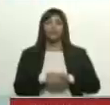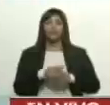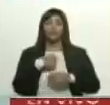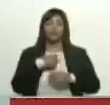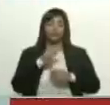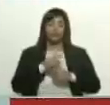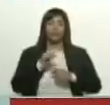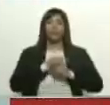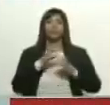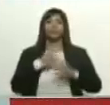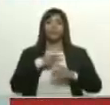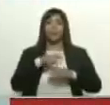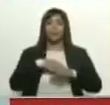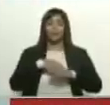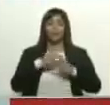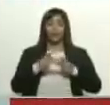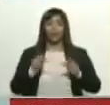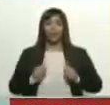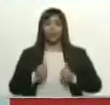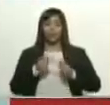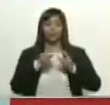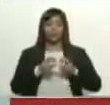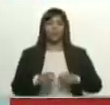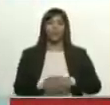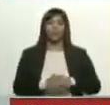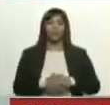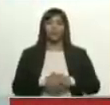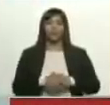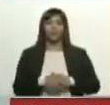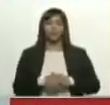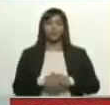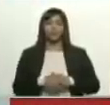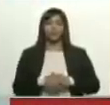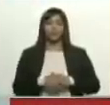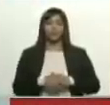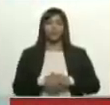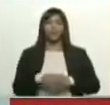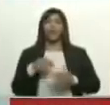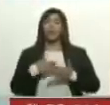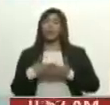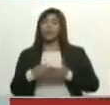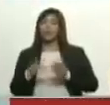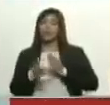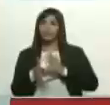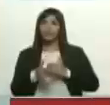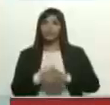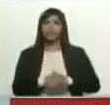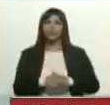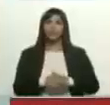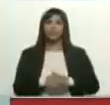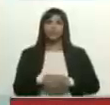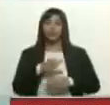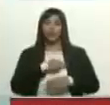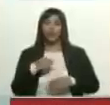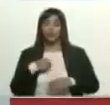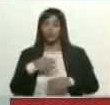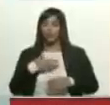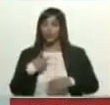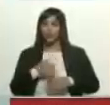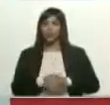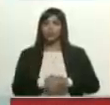cuando el Ministerio Público arranca la investigación, entre las pruebas técnicas que nosotros